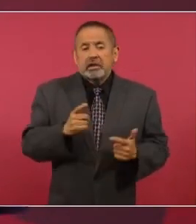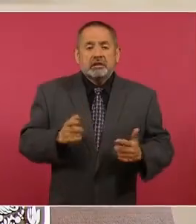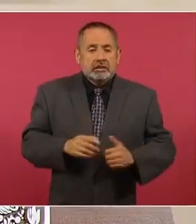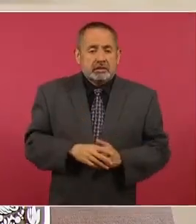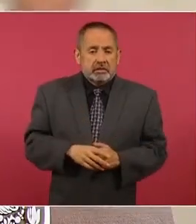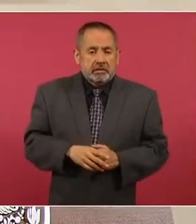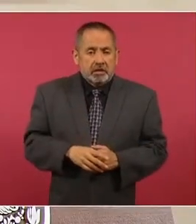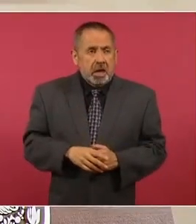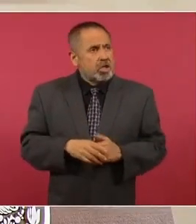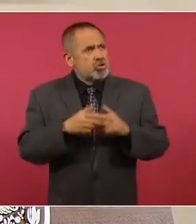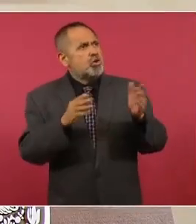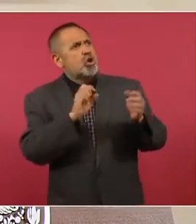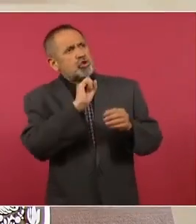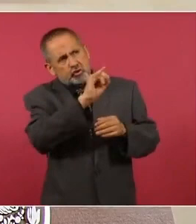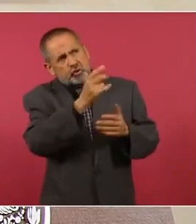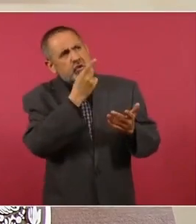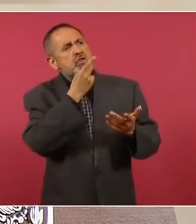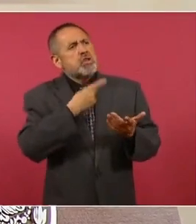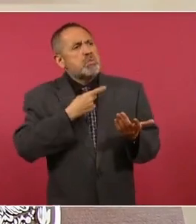que les abrió la puerta